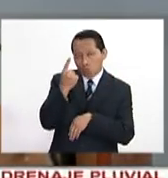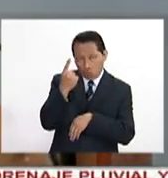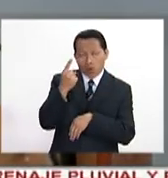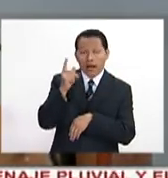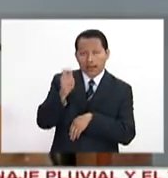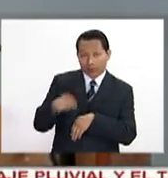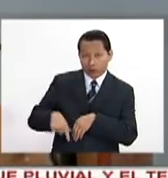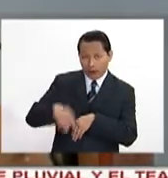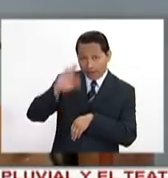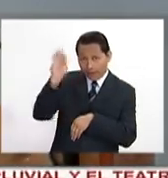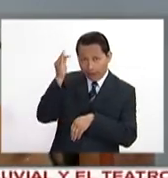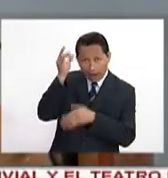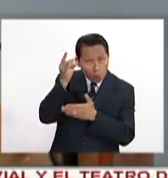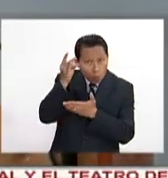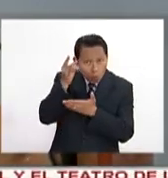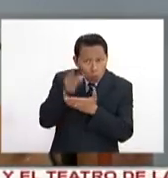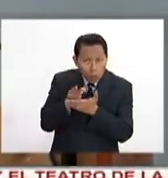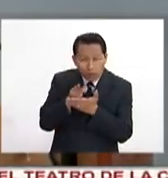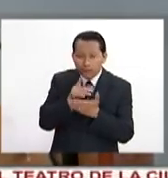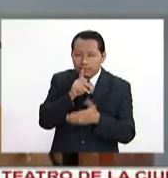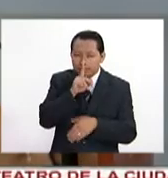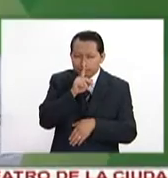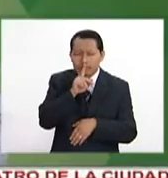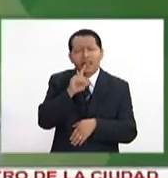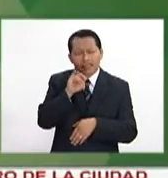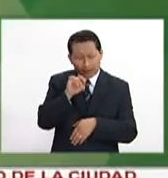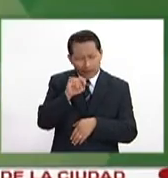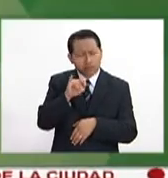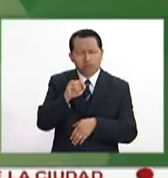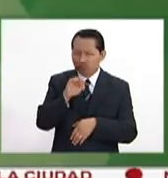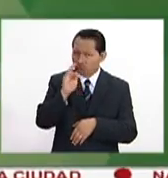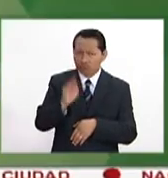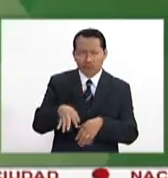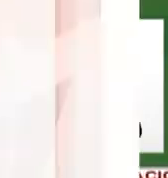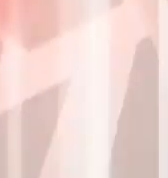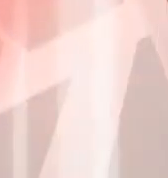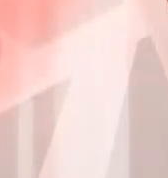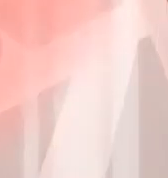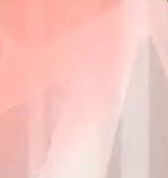gobierno federal, que no le evade, la asume plenamente.